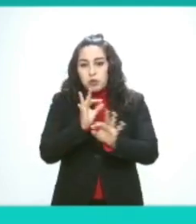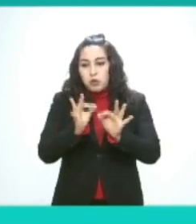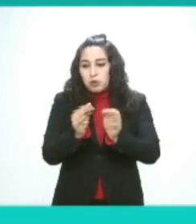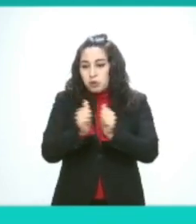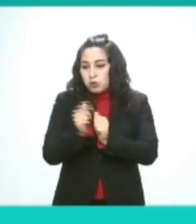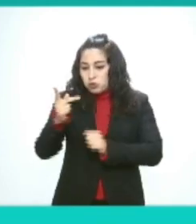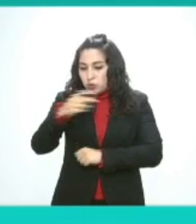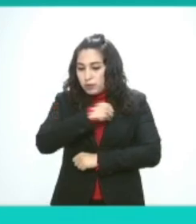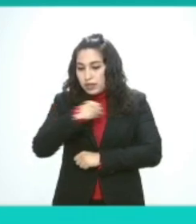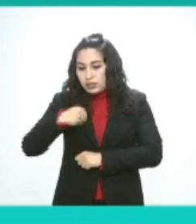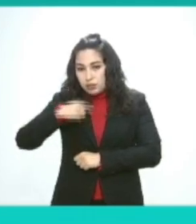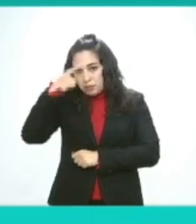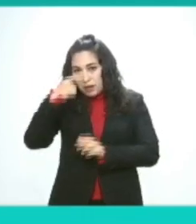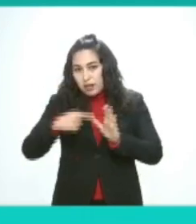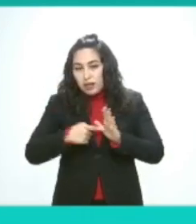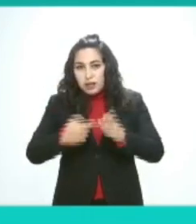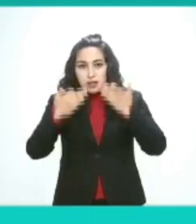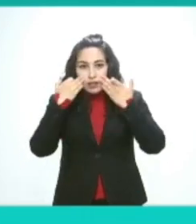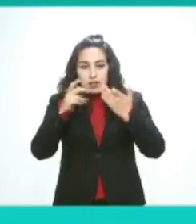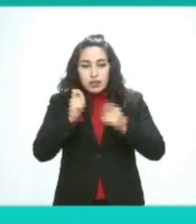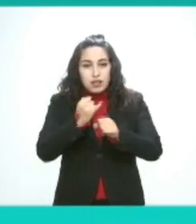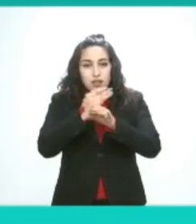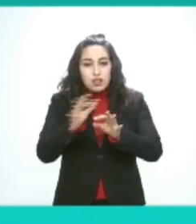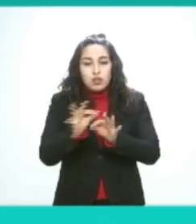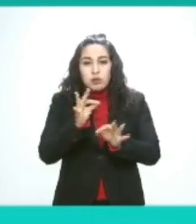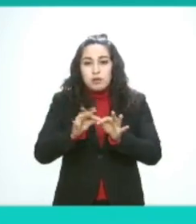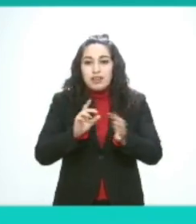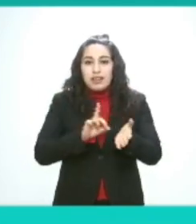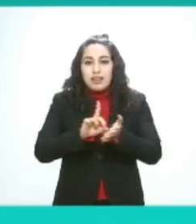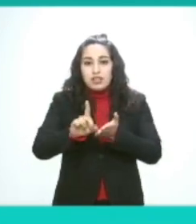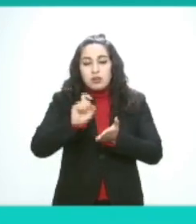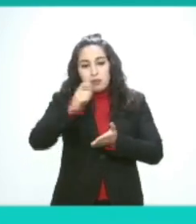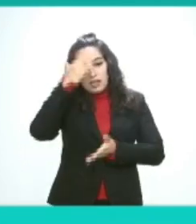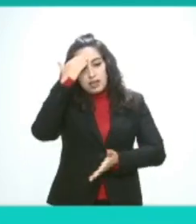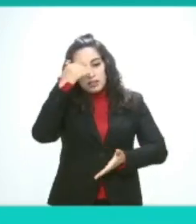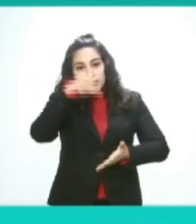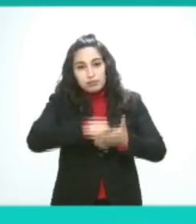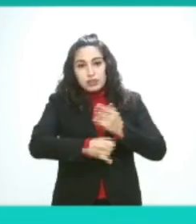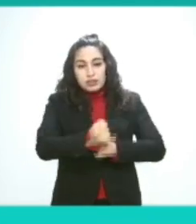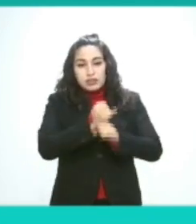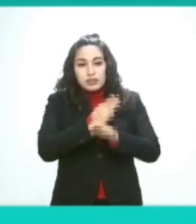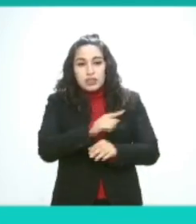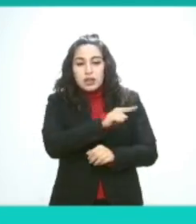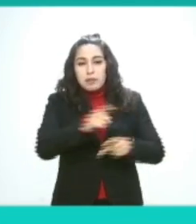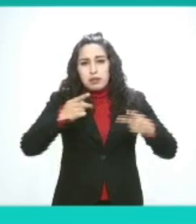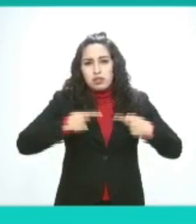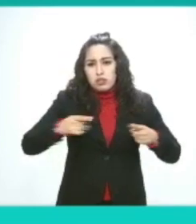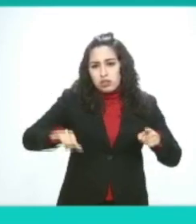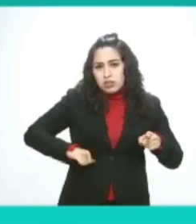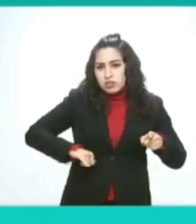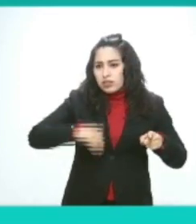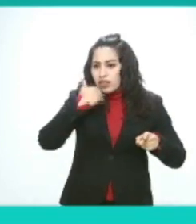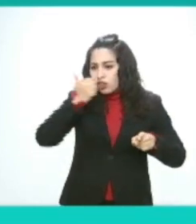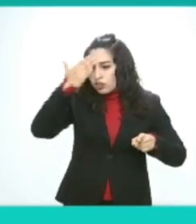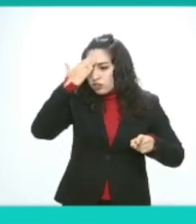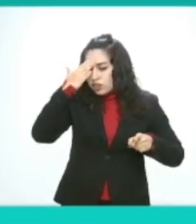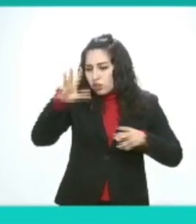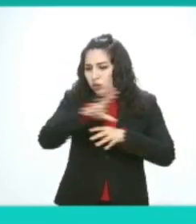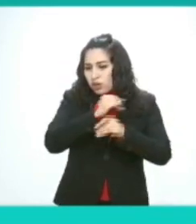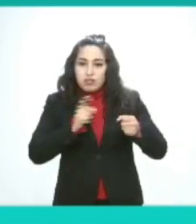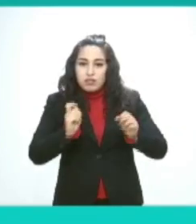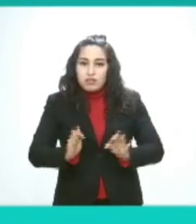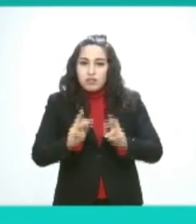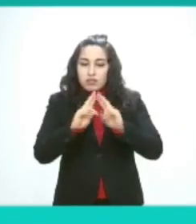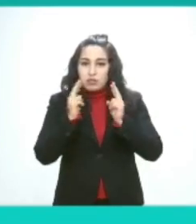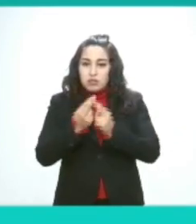transparencia y garantice el derecho de acceso a la información de las personas interesadas en conocer la información que se encuentra en sus